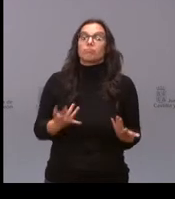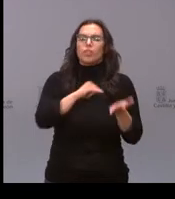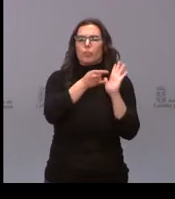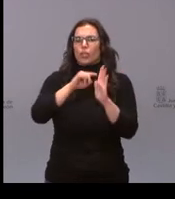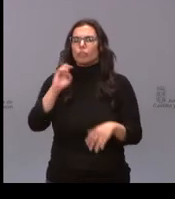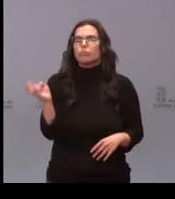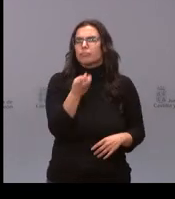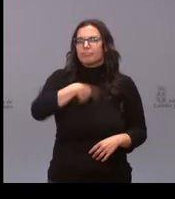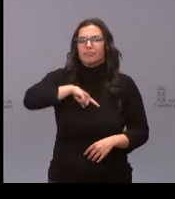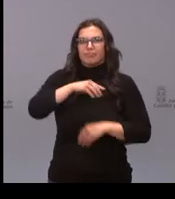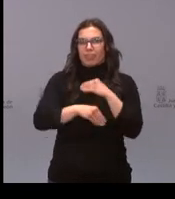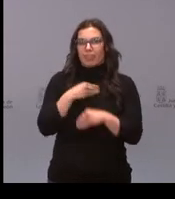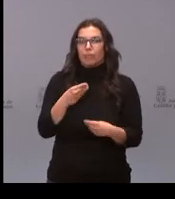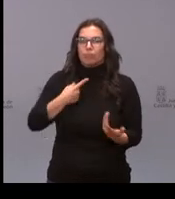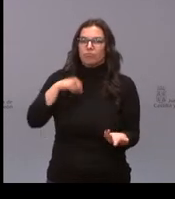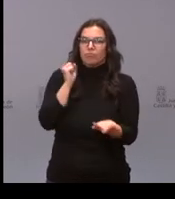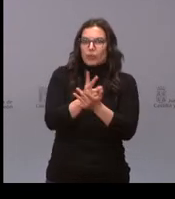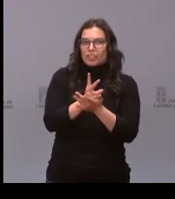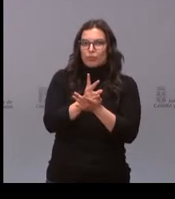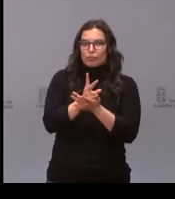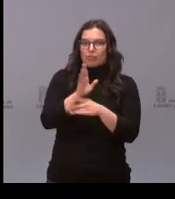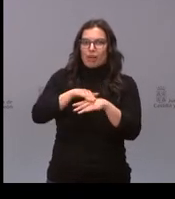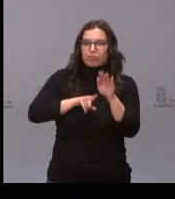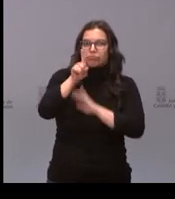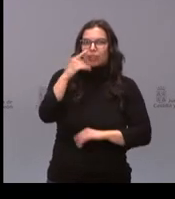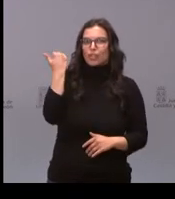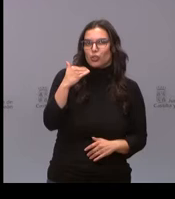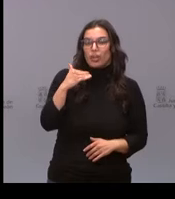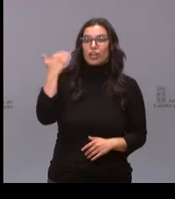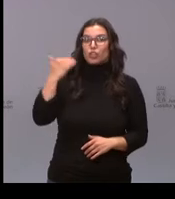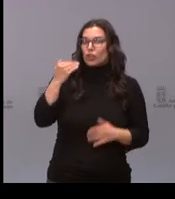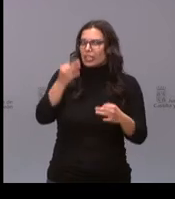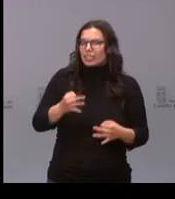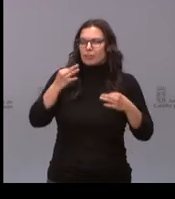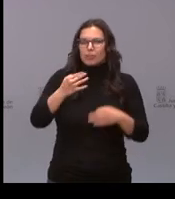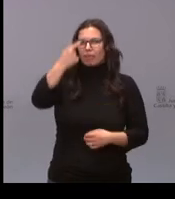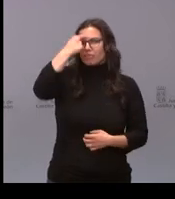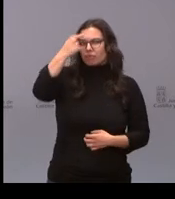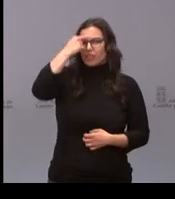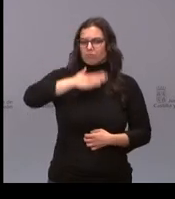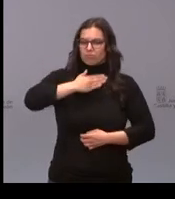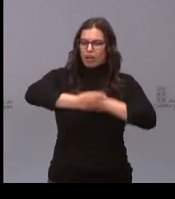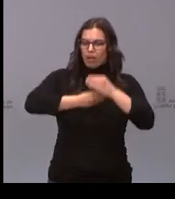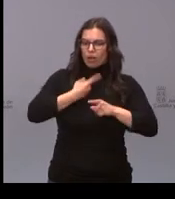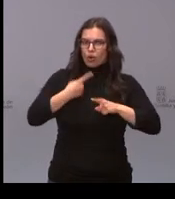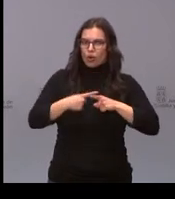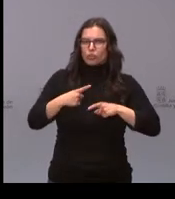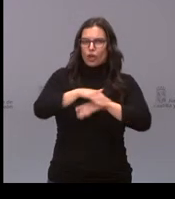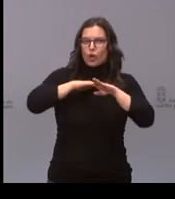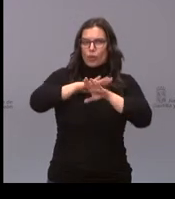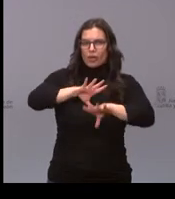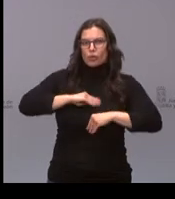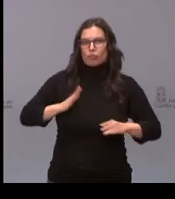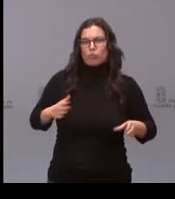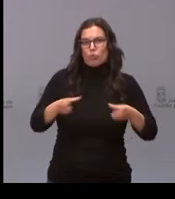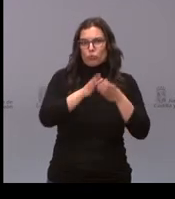proyectos? Apostamos por Soria. Soria siempre está en la acción de gobierno de la Junta de Castilla y León